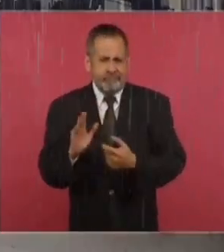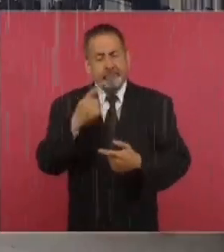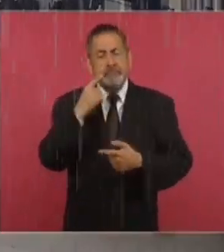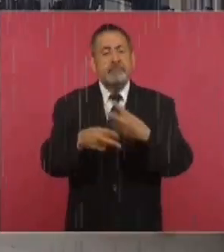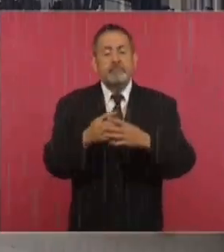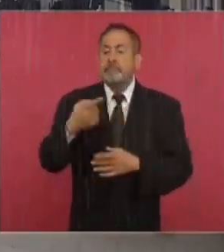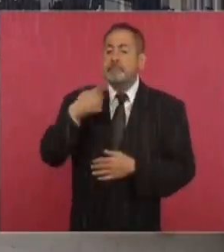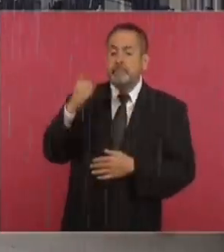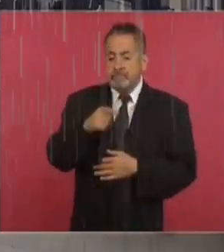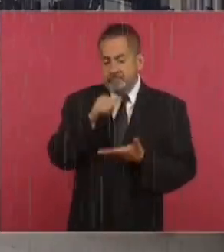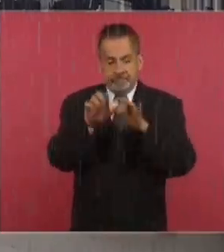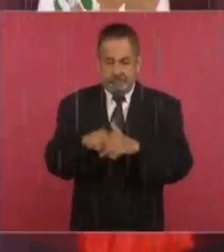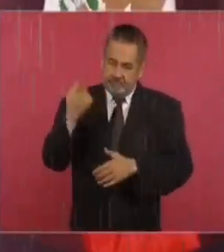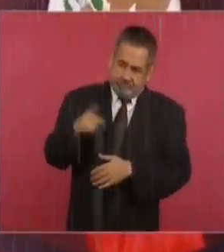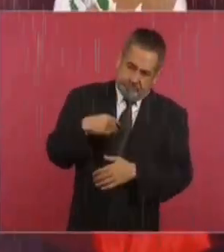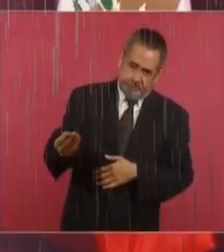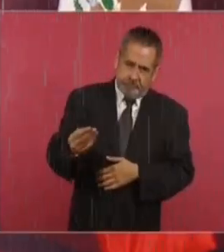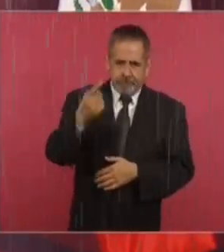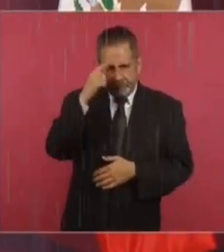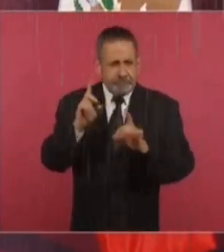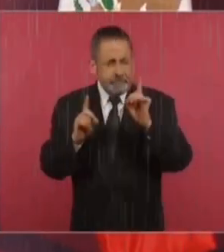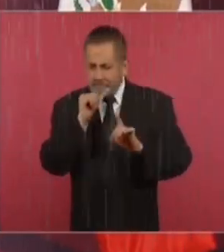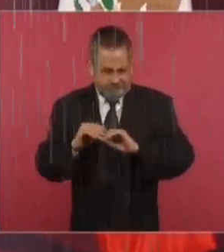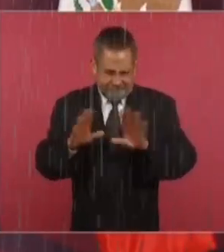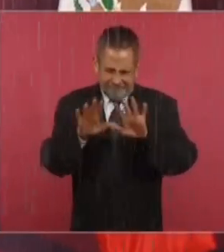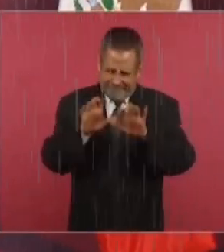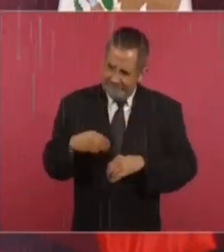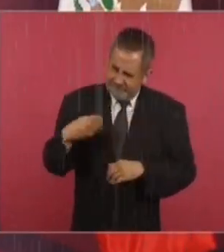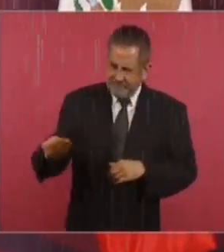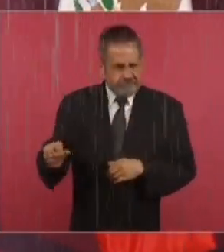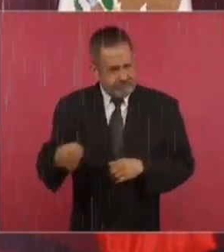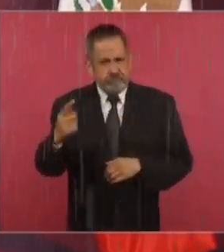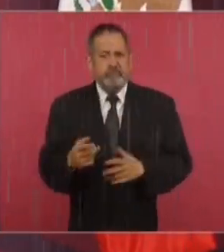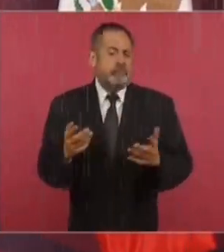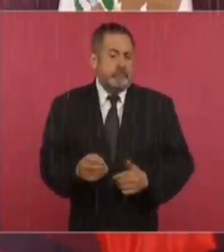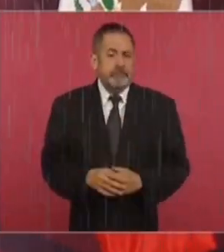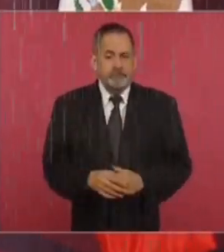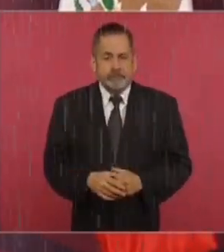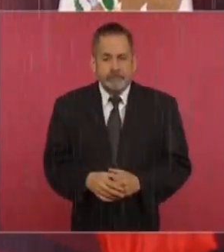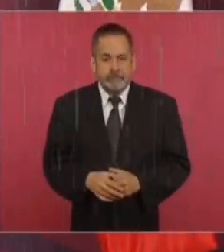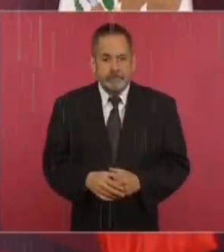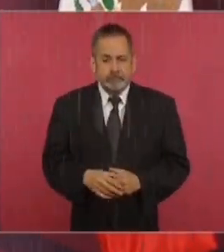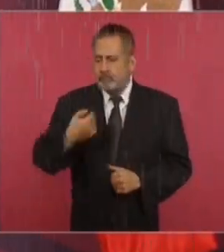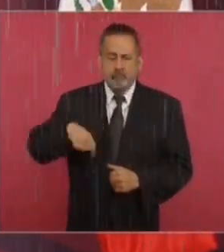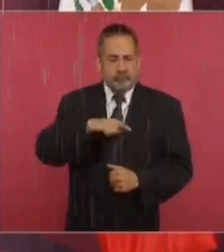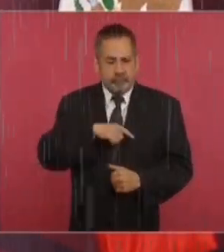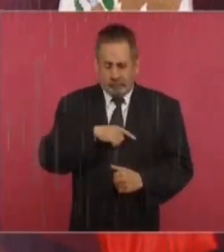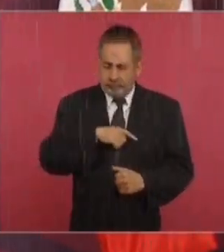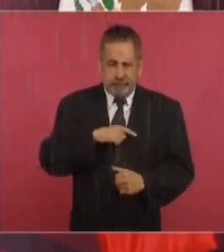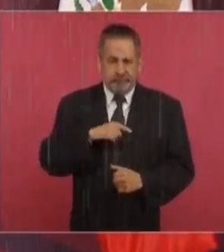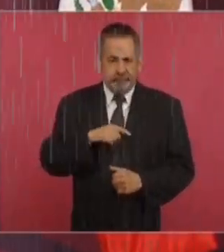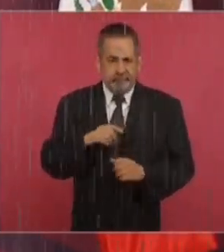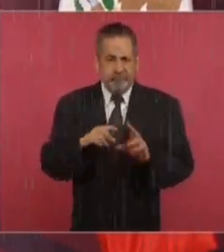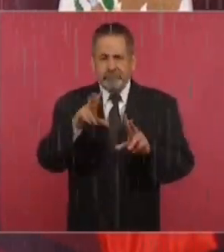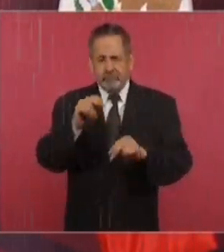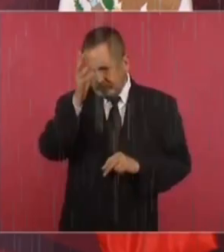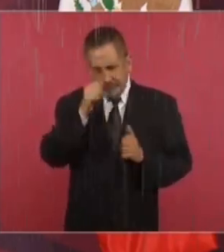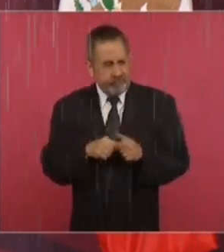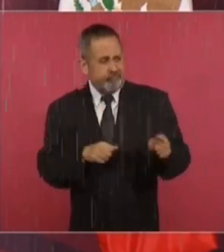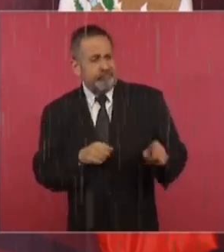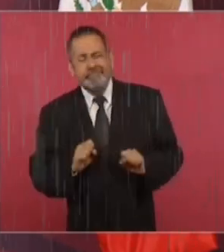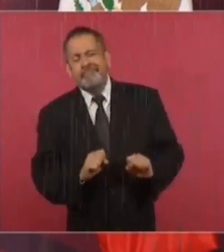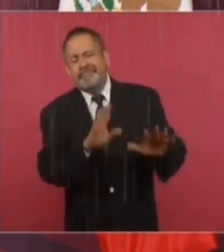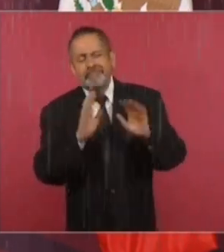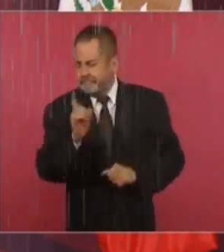la orden por escrito para que no quedara duda de que actuamos en contra de la